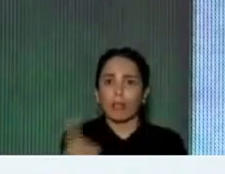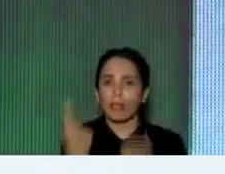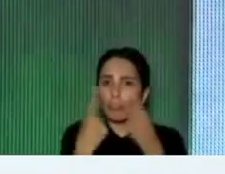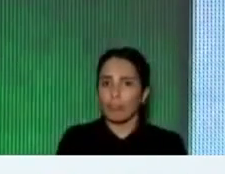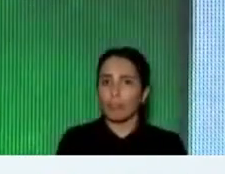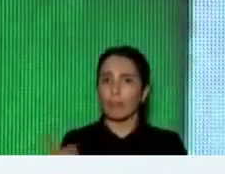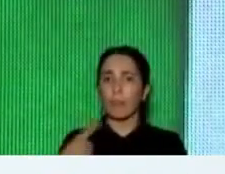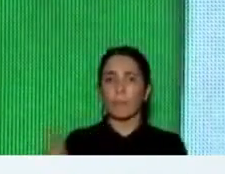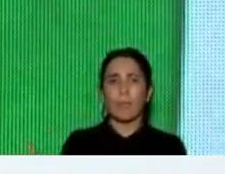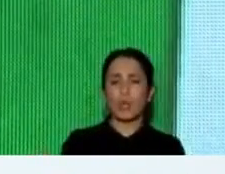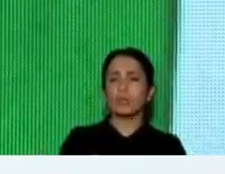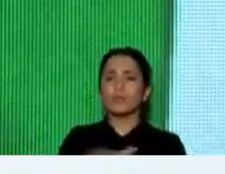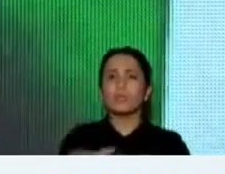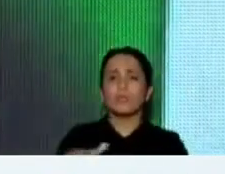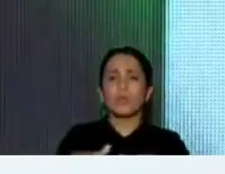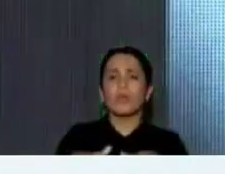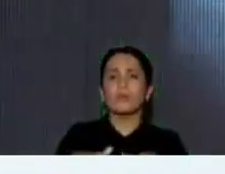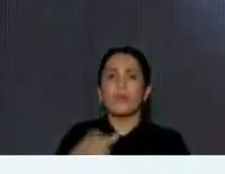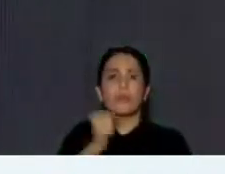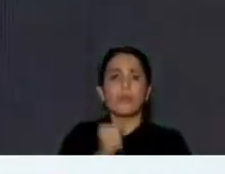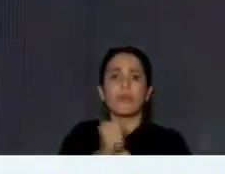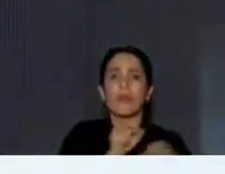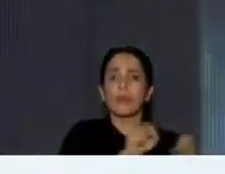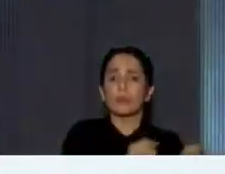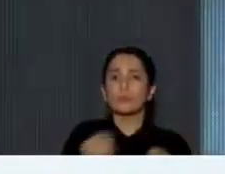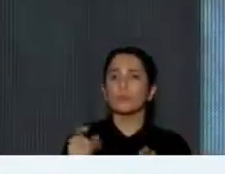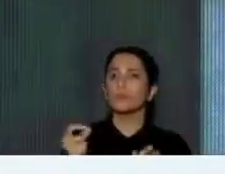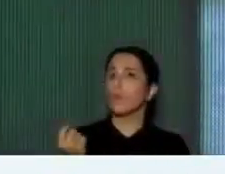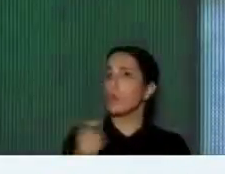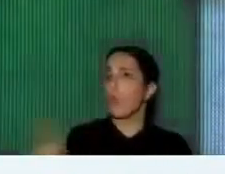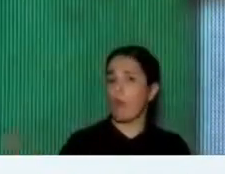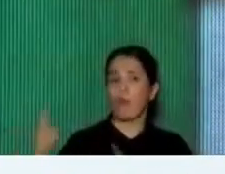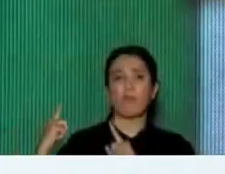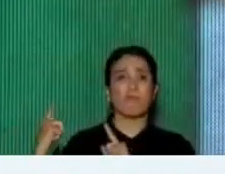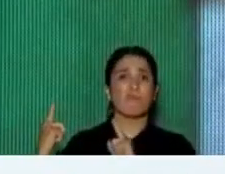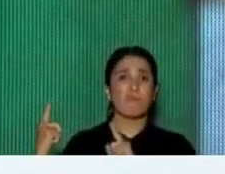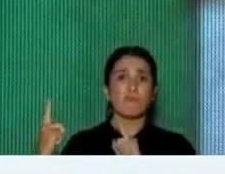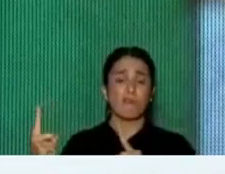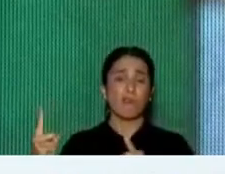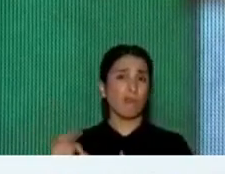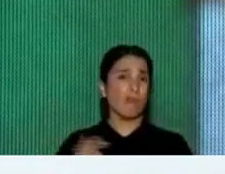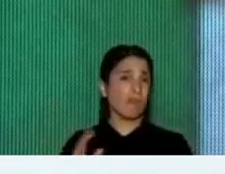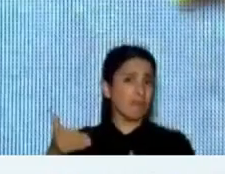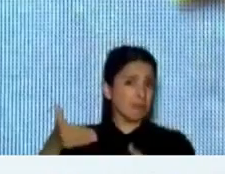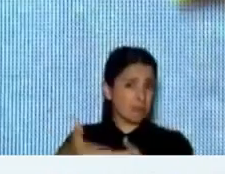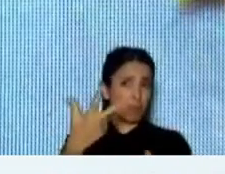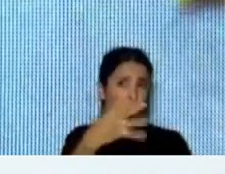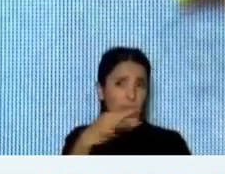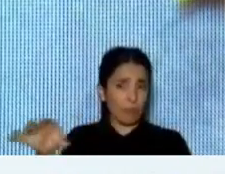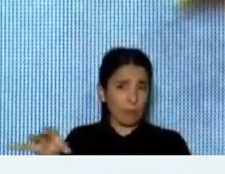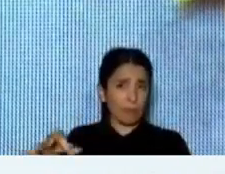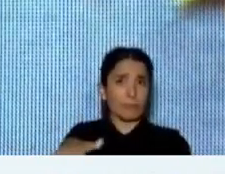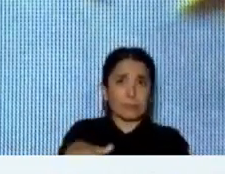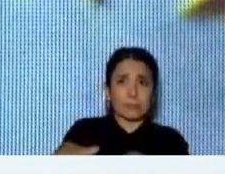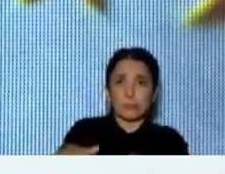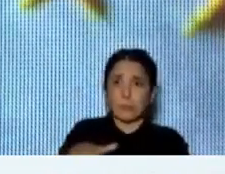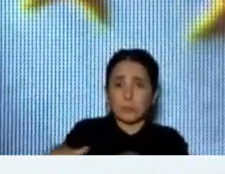claras sus intervenciones. Me pareció un candidato muy